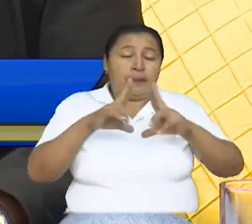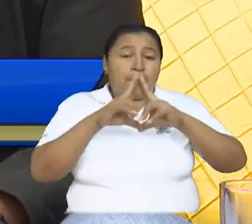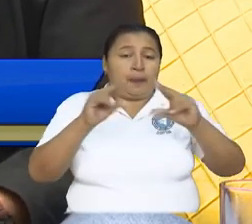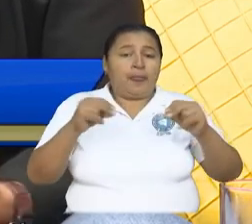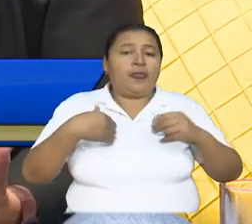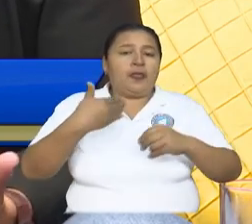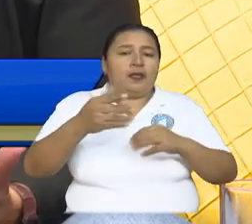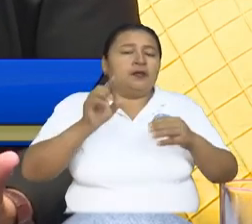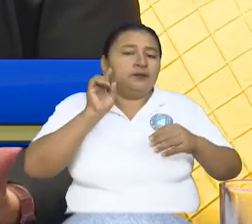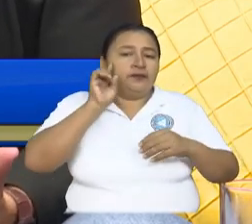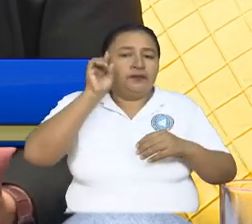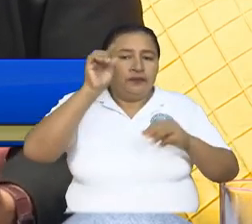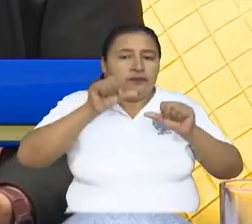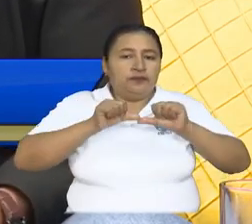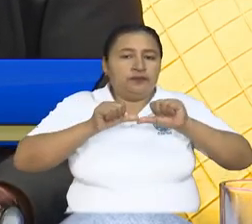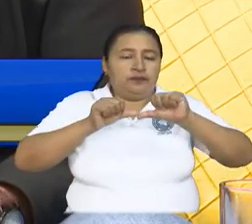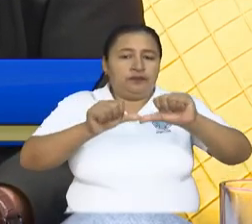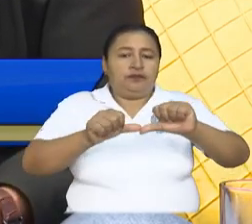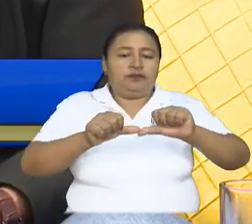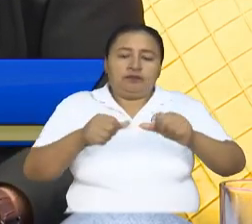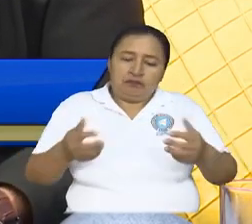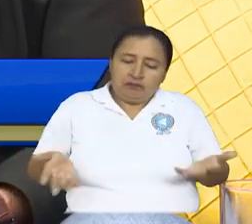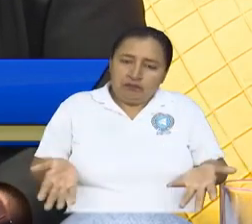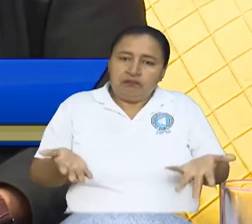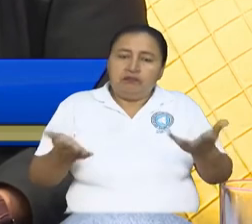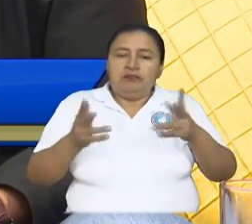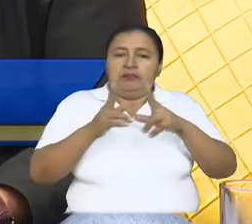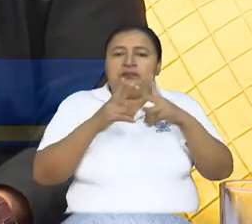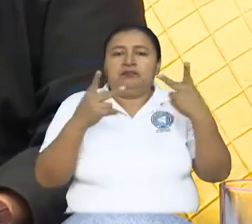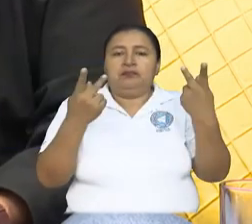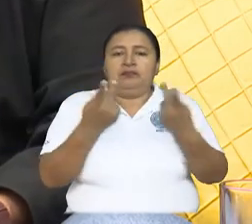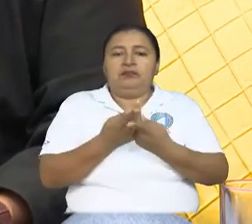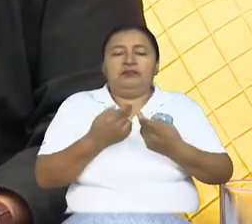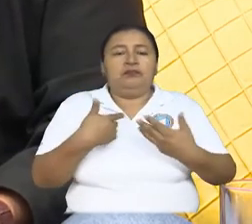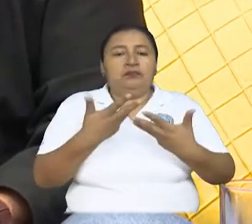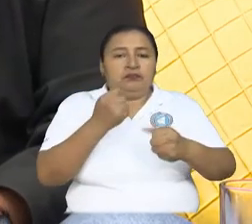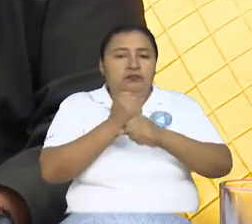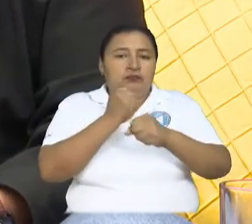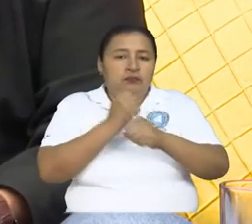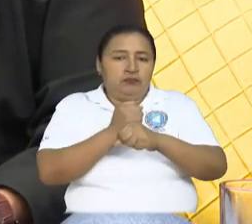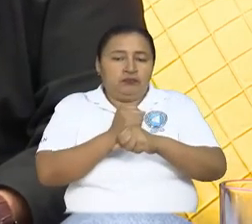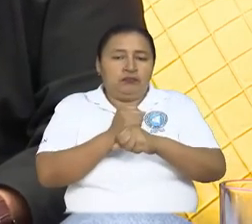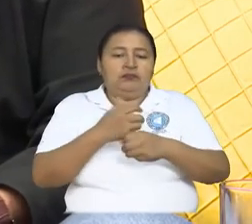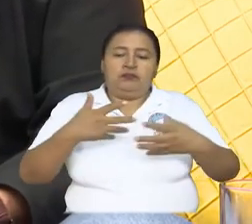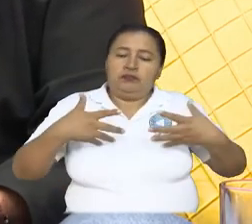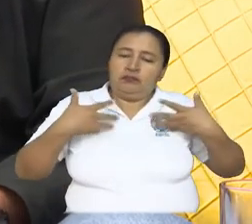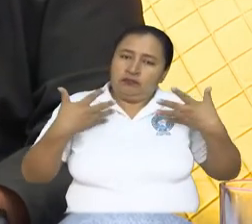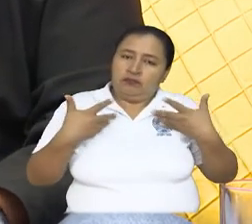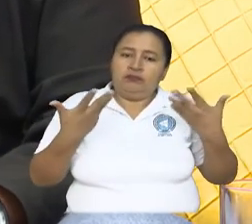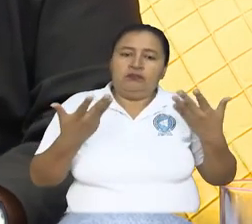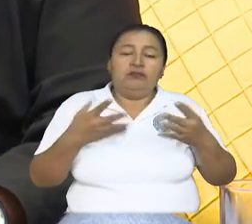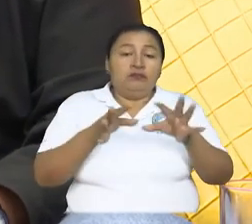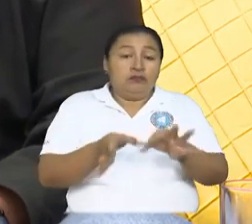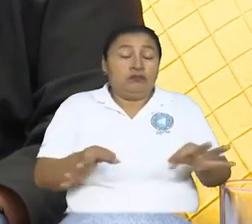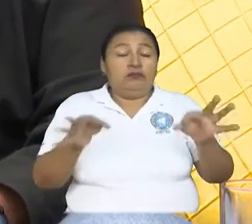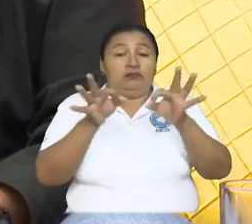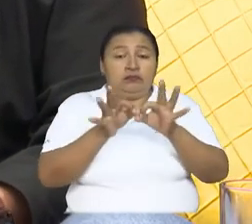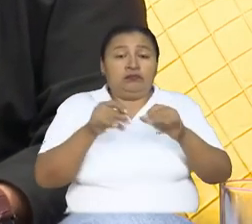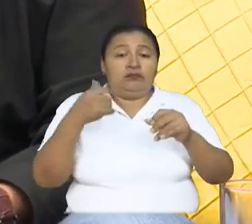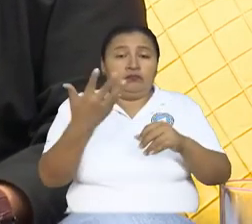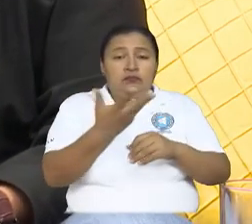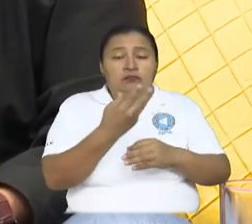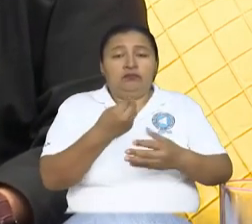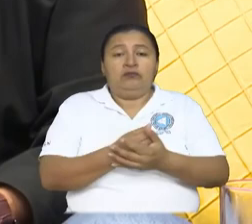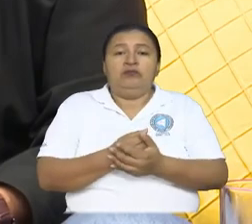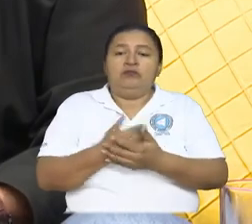para seguir digamos animando al pueblo al trabajo y a la alegría importante para todos